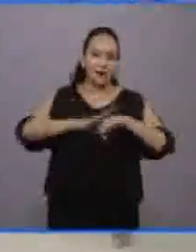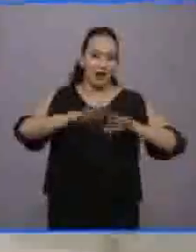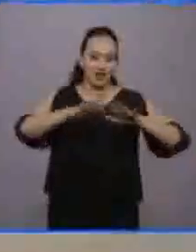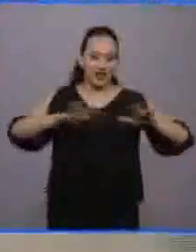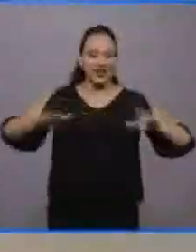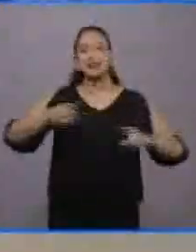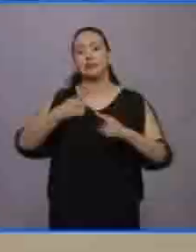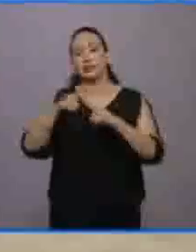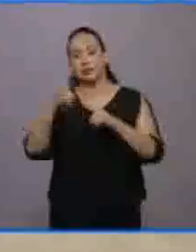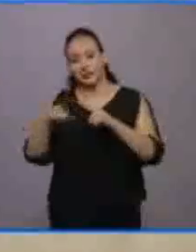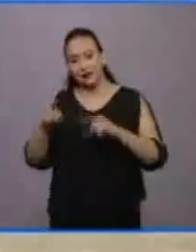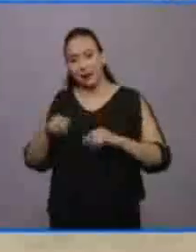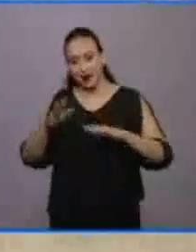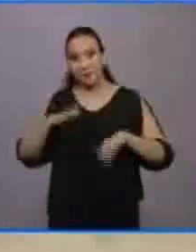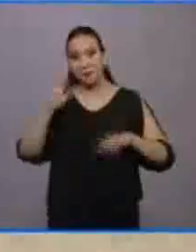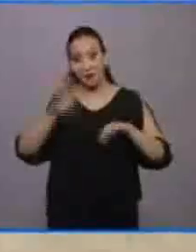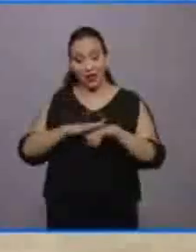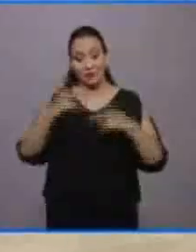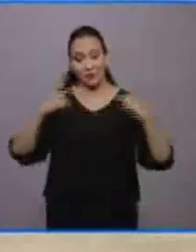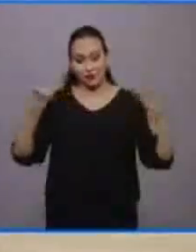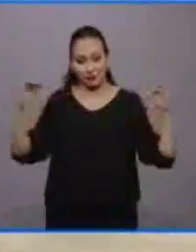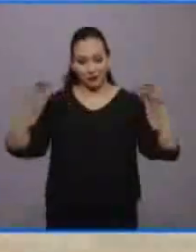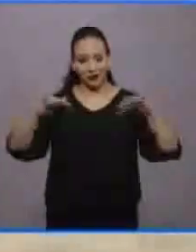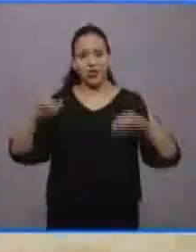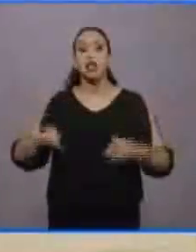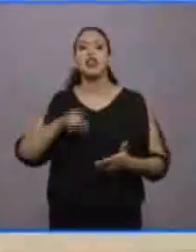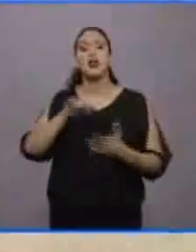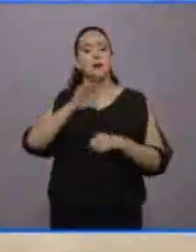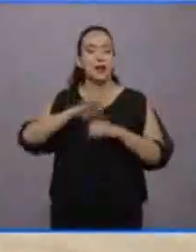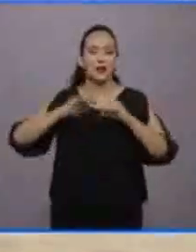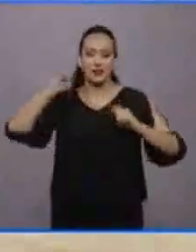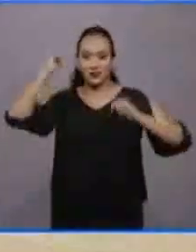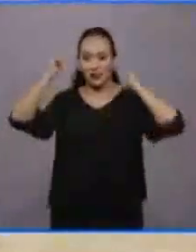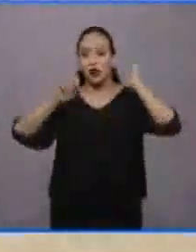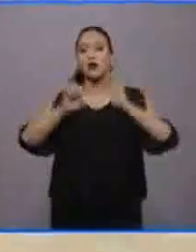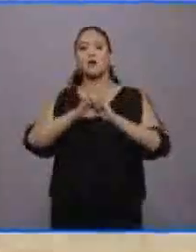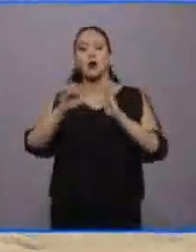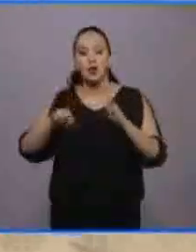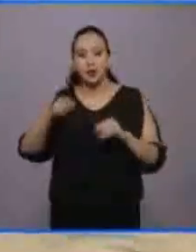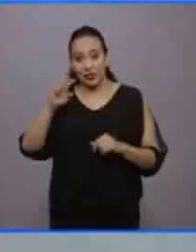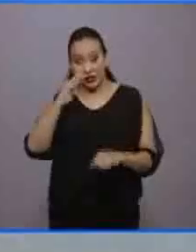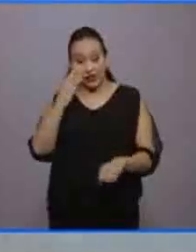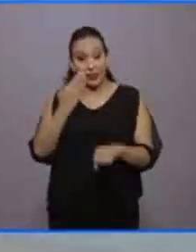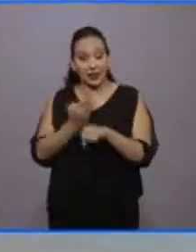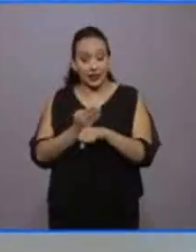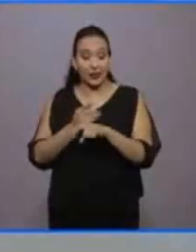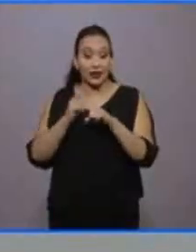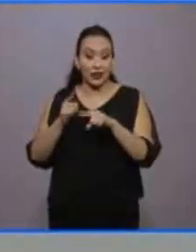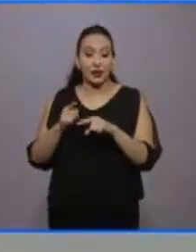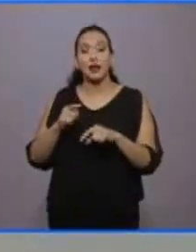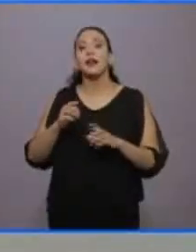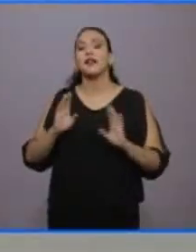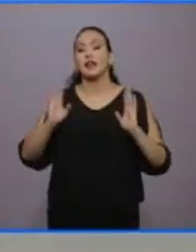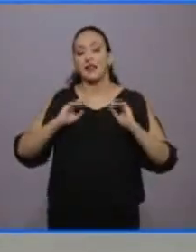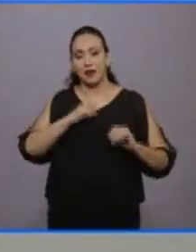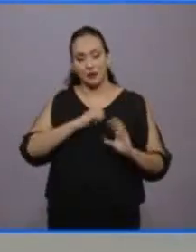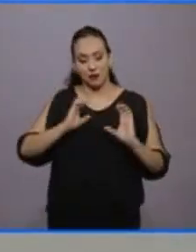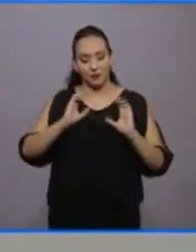en ambos litorales, así como los principales centros turísticos que son áreas de responsabilidad de la Armada de